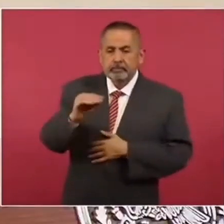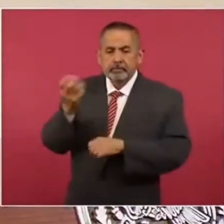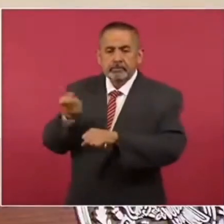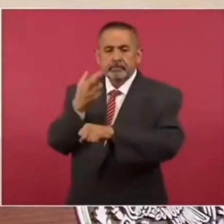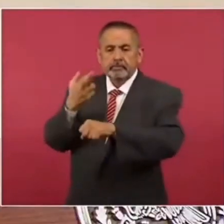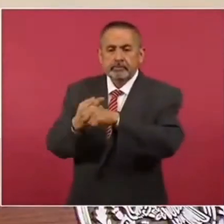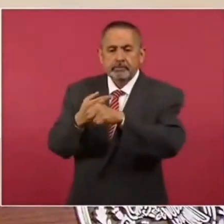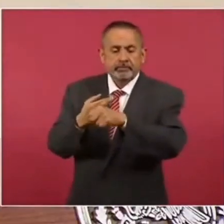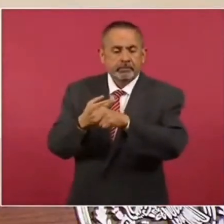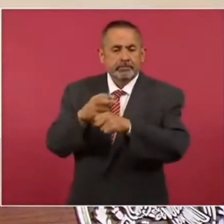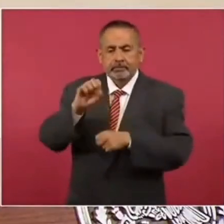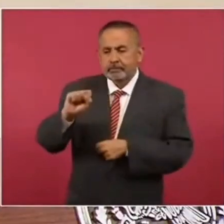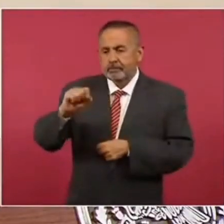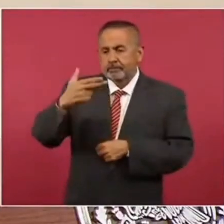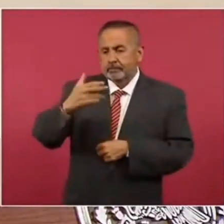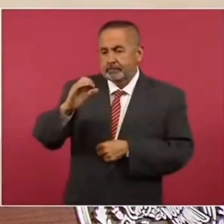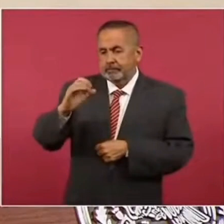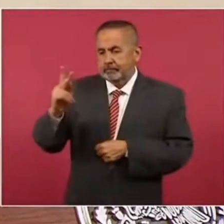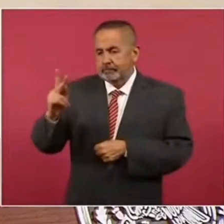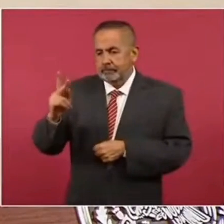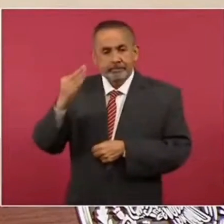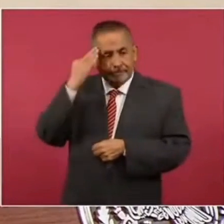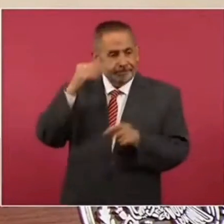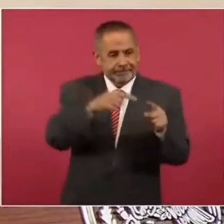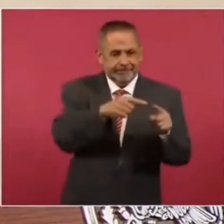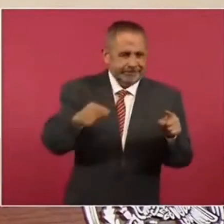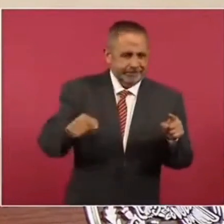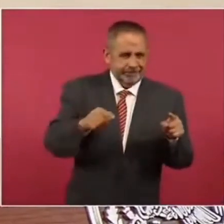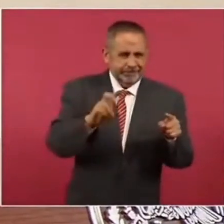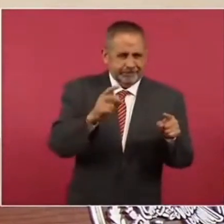Hacienda durante el periodo neoliberal.